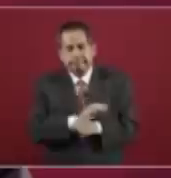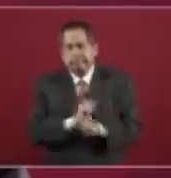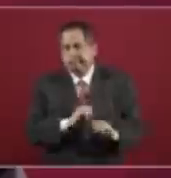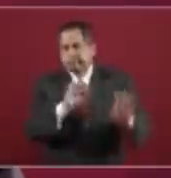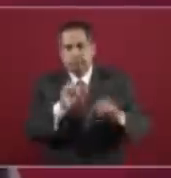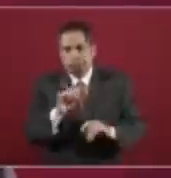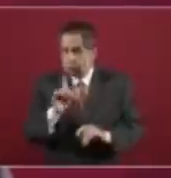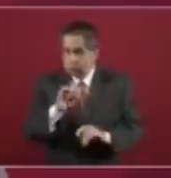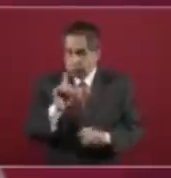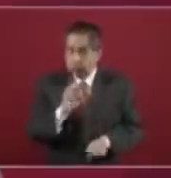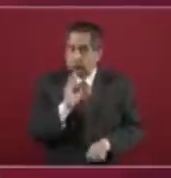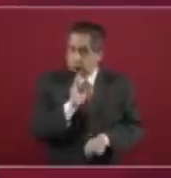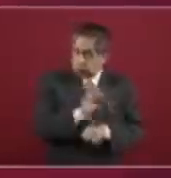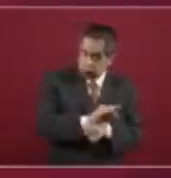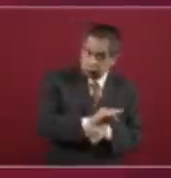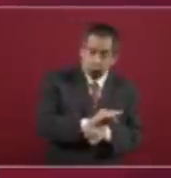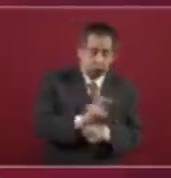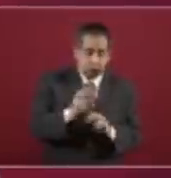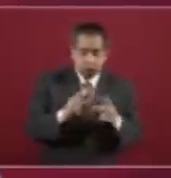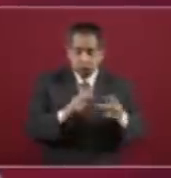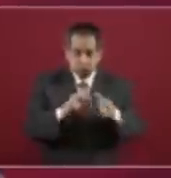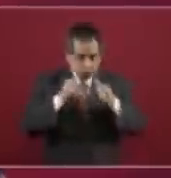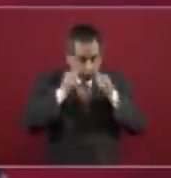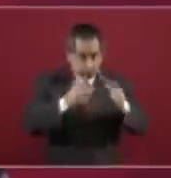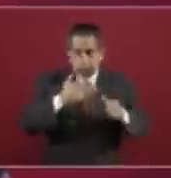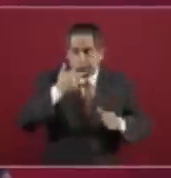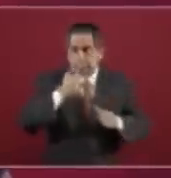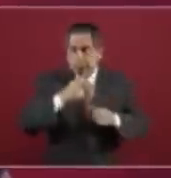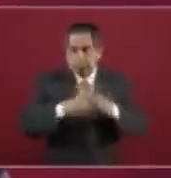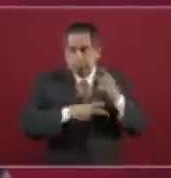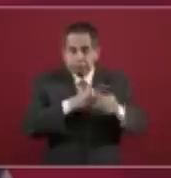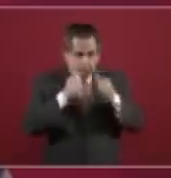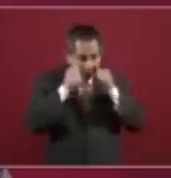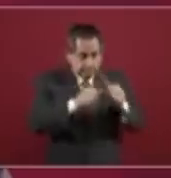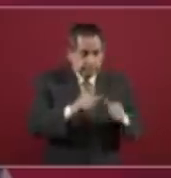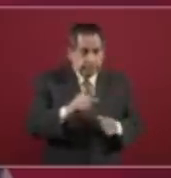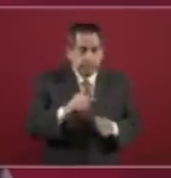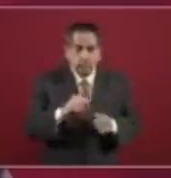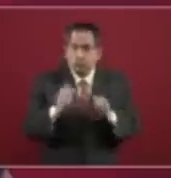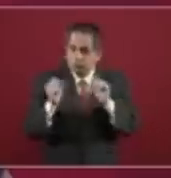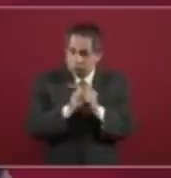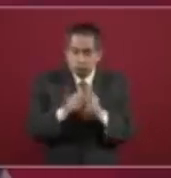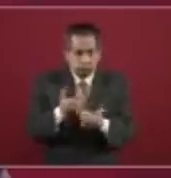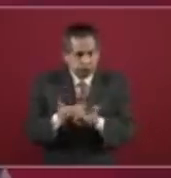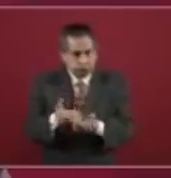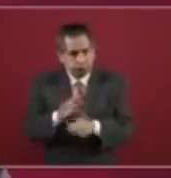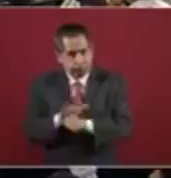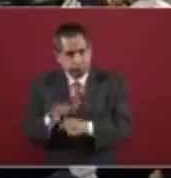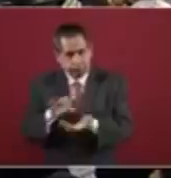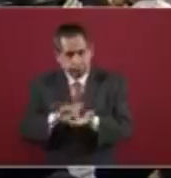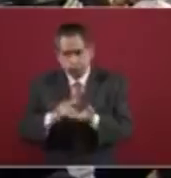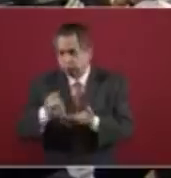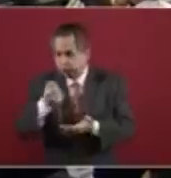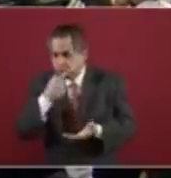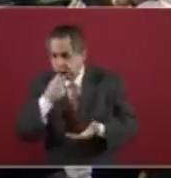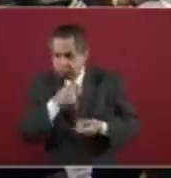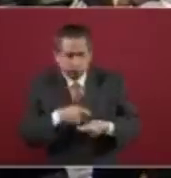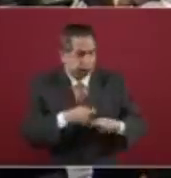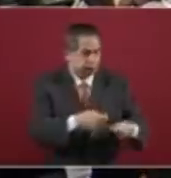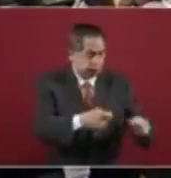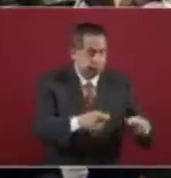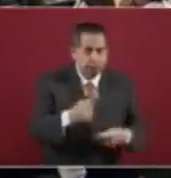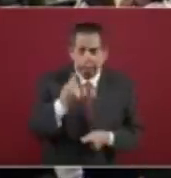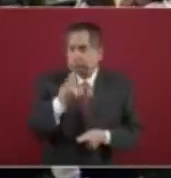contrario, es atenderlos mejor y que no falten los medicamentos. Hay que